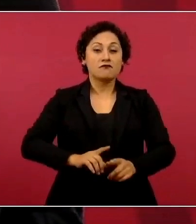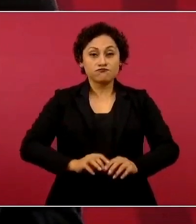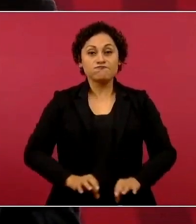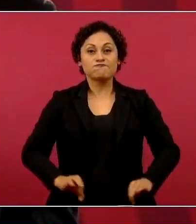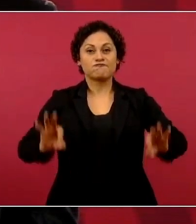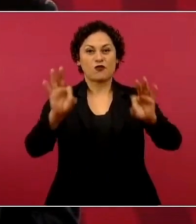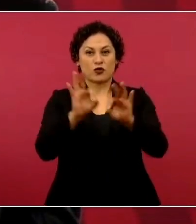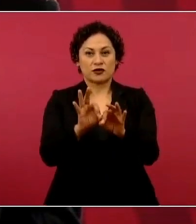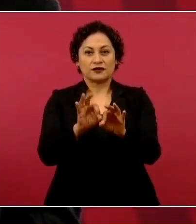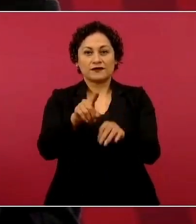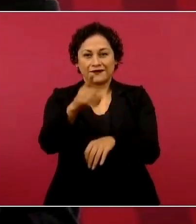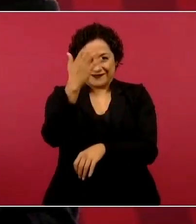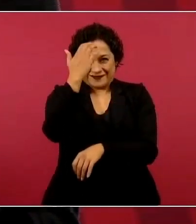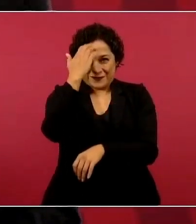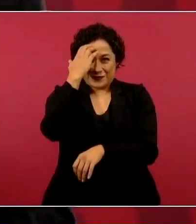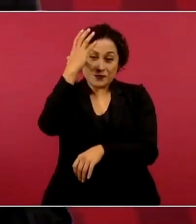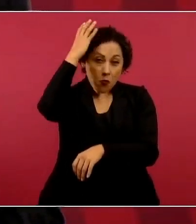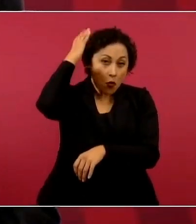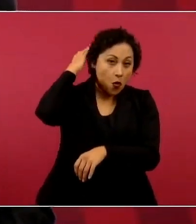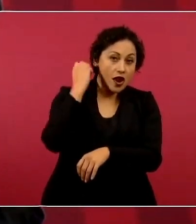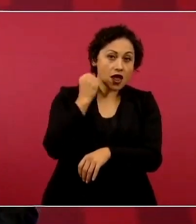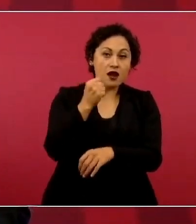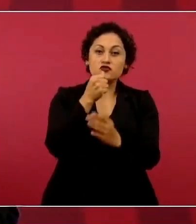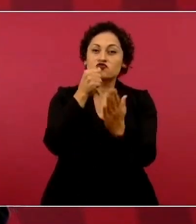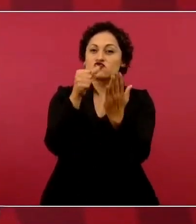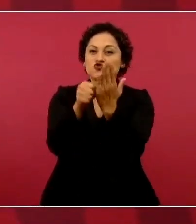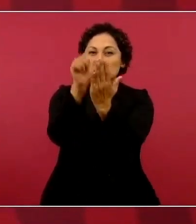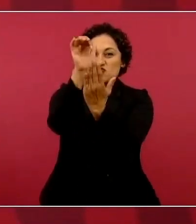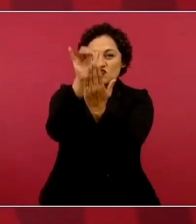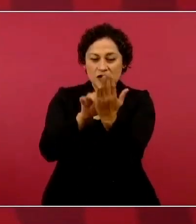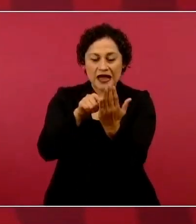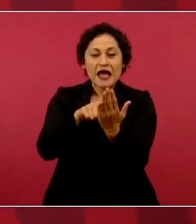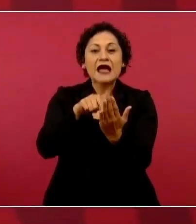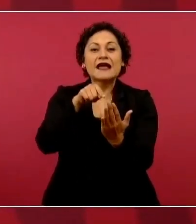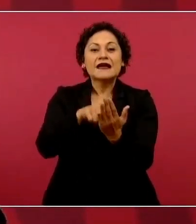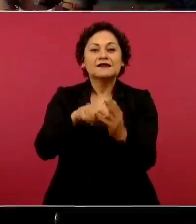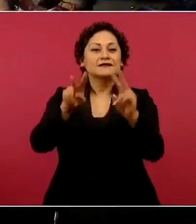Los sentimientos de la nación de Morelos, pues